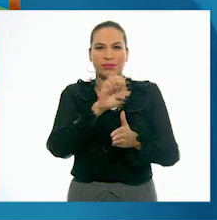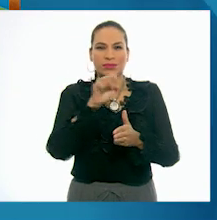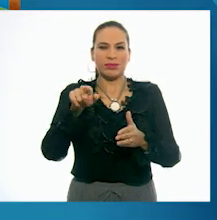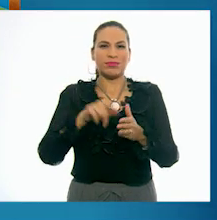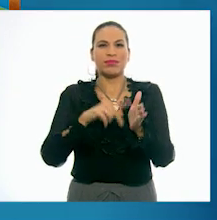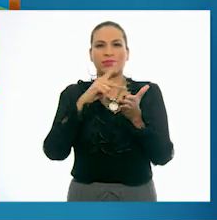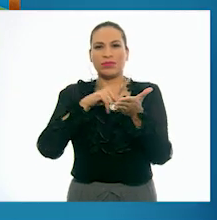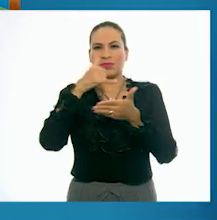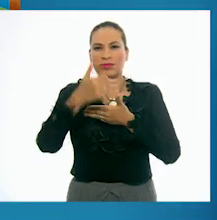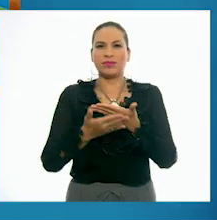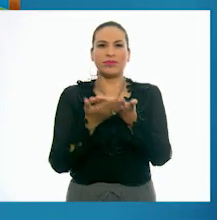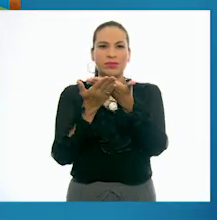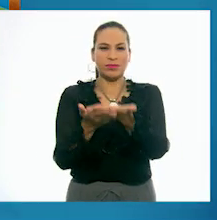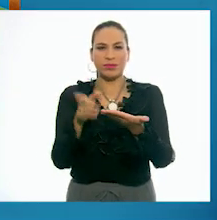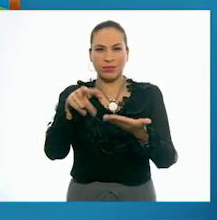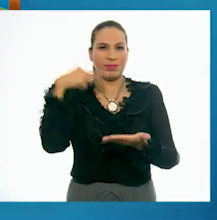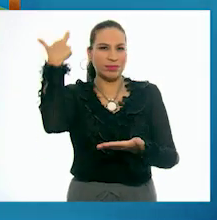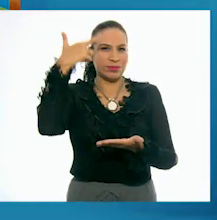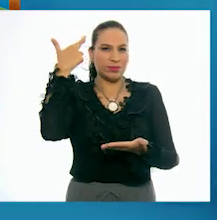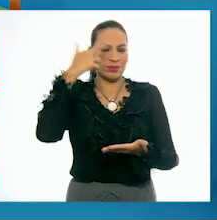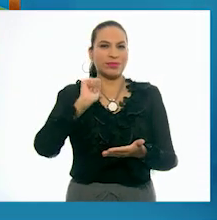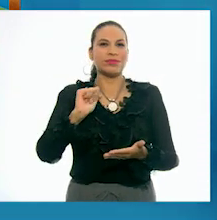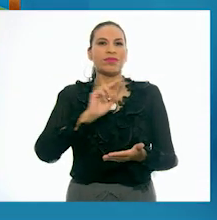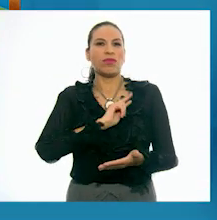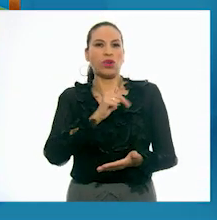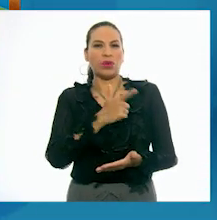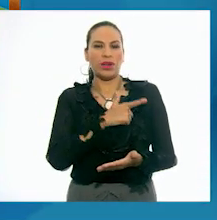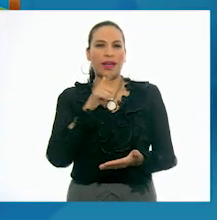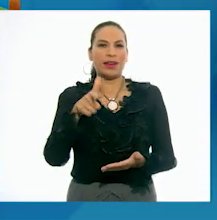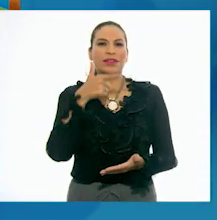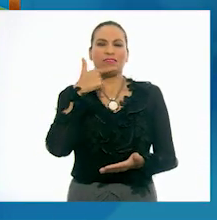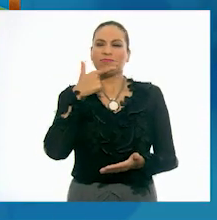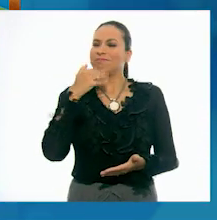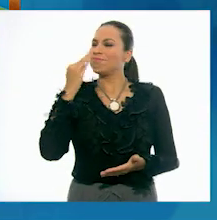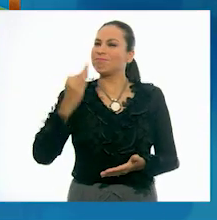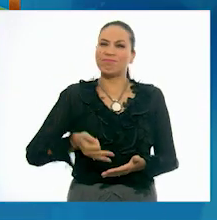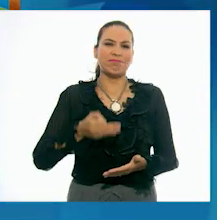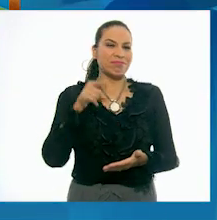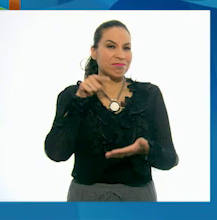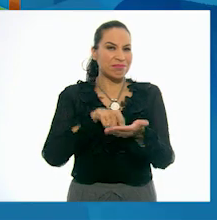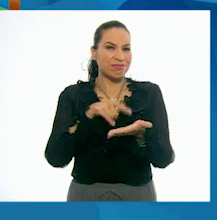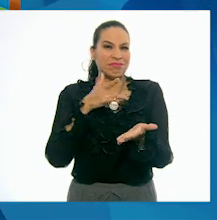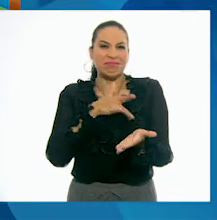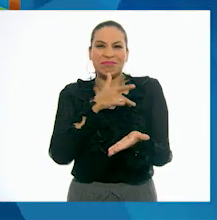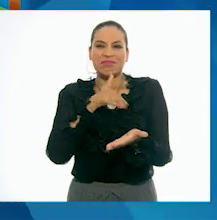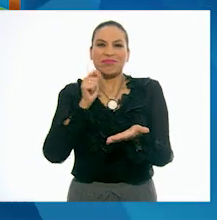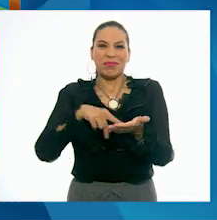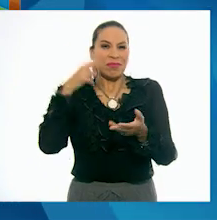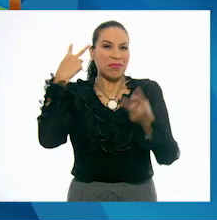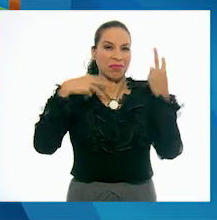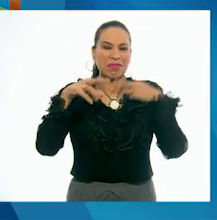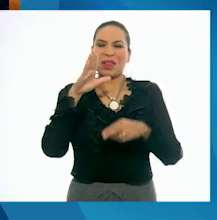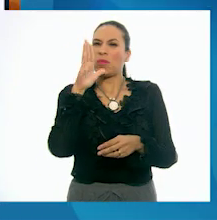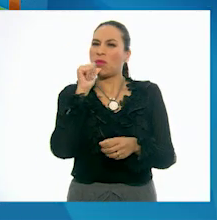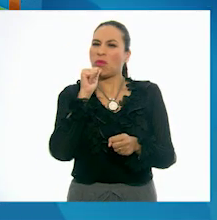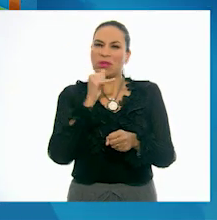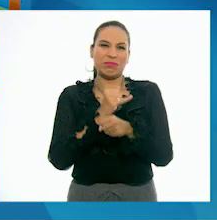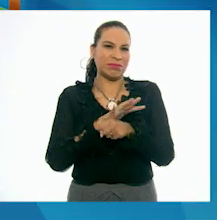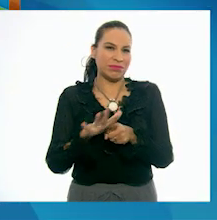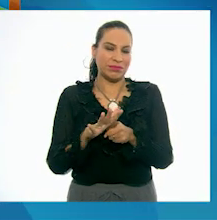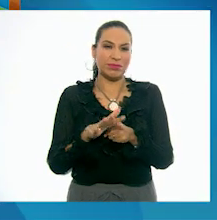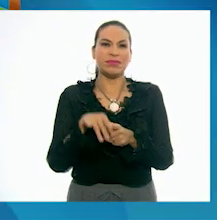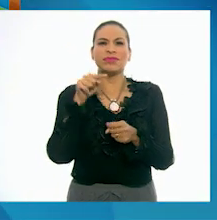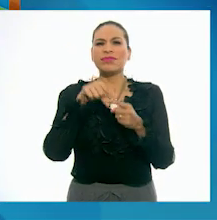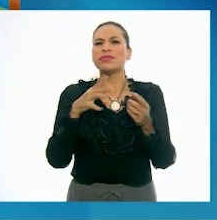su proyecto a los monarcas de Portugal e Inglaterra, pero fue rechazado porque se consideró un viaje imposible. Este